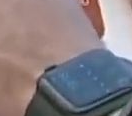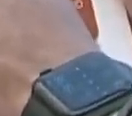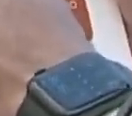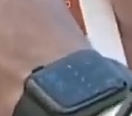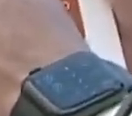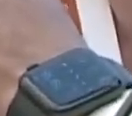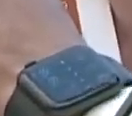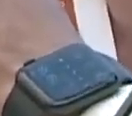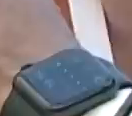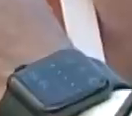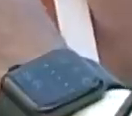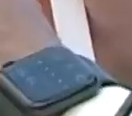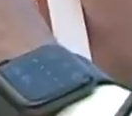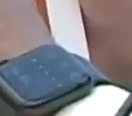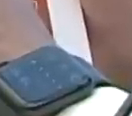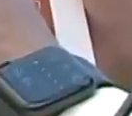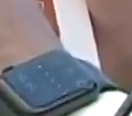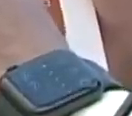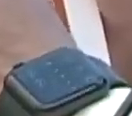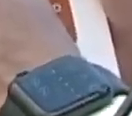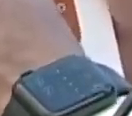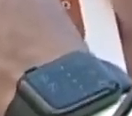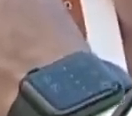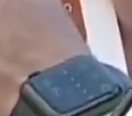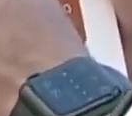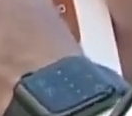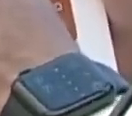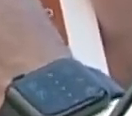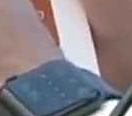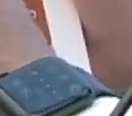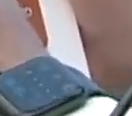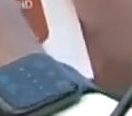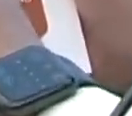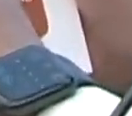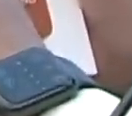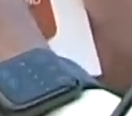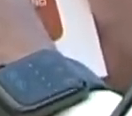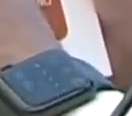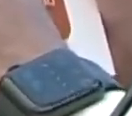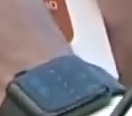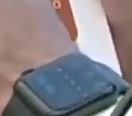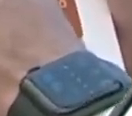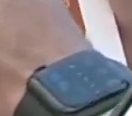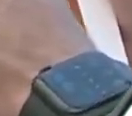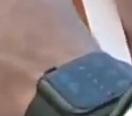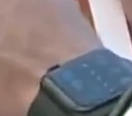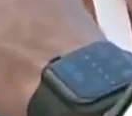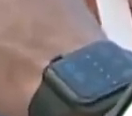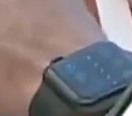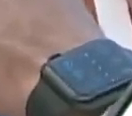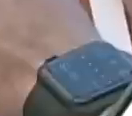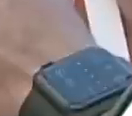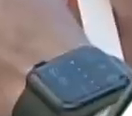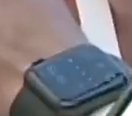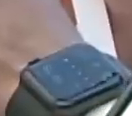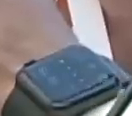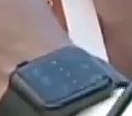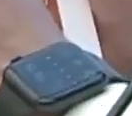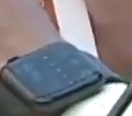para que 19 millones de personas haya respondido hasta este momento han respondido a la encuesta de el sistema patria